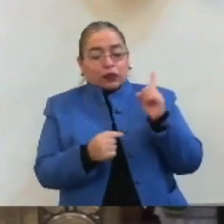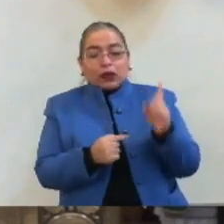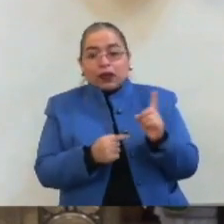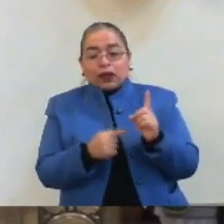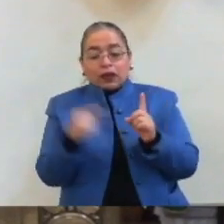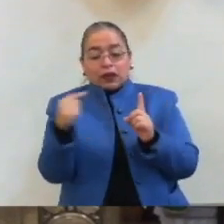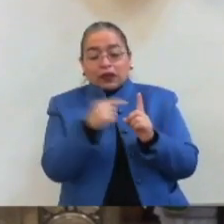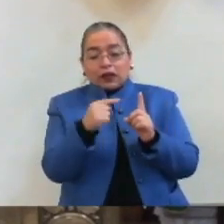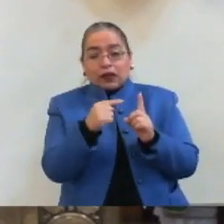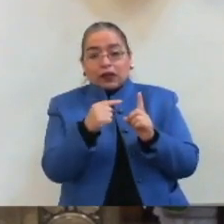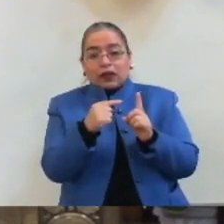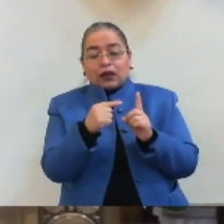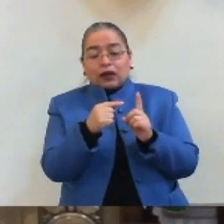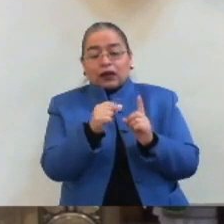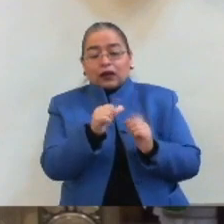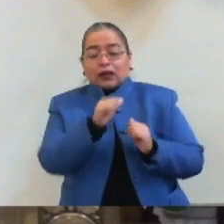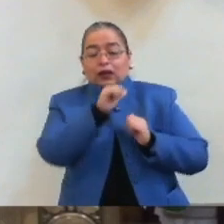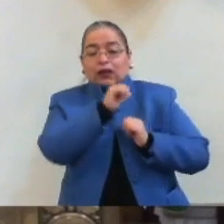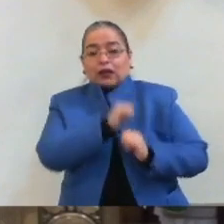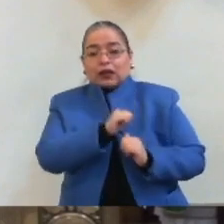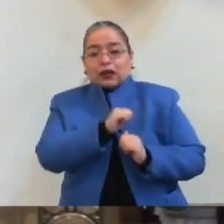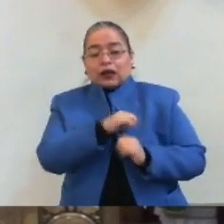de dios